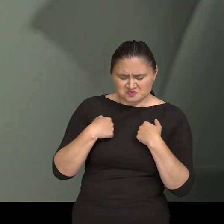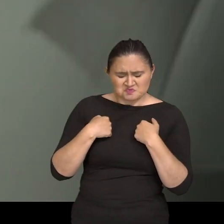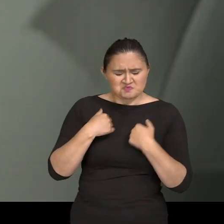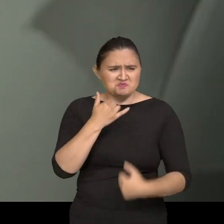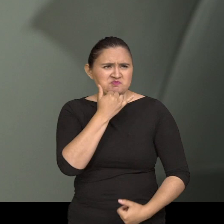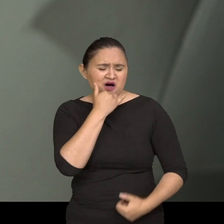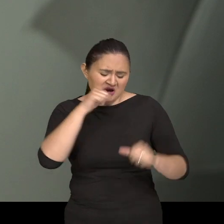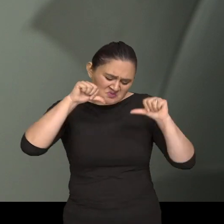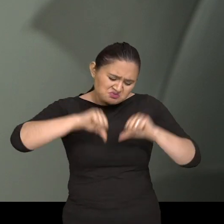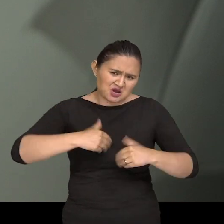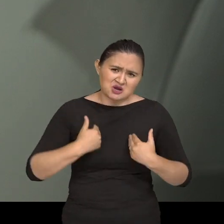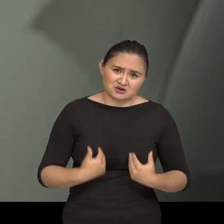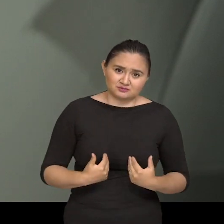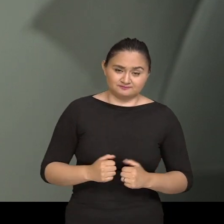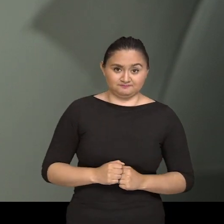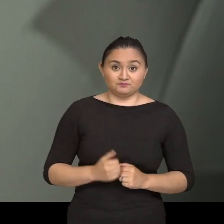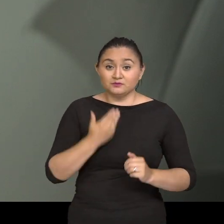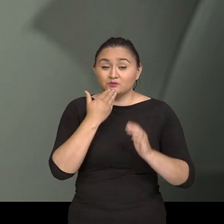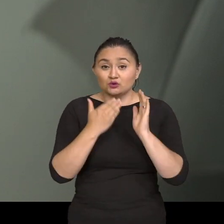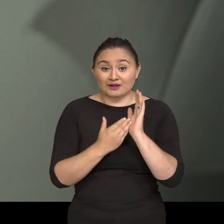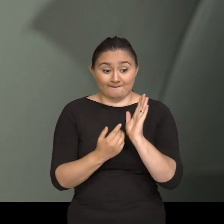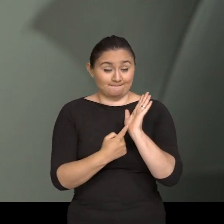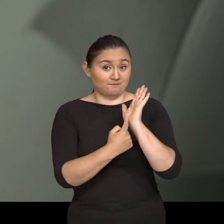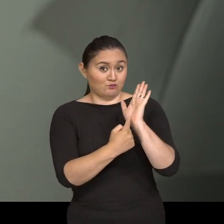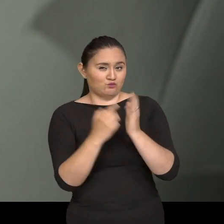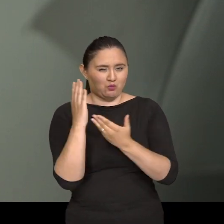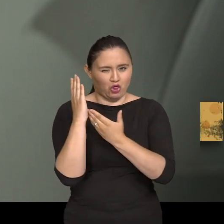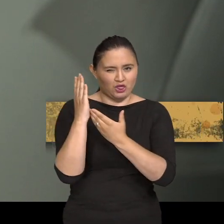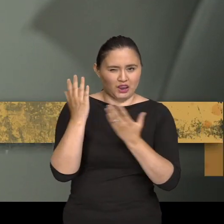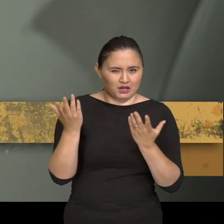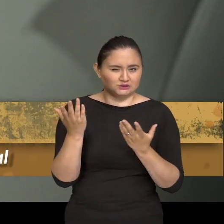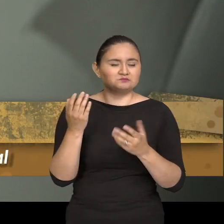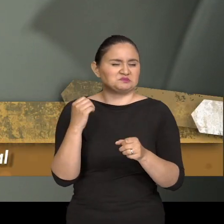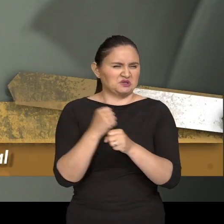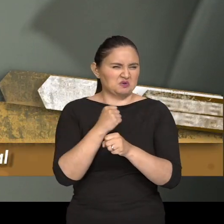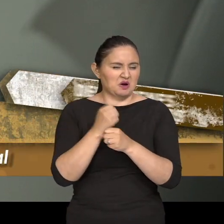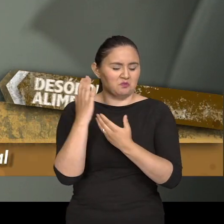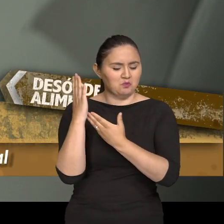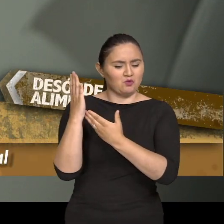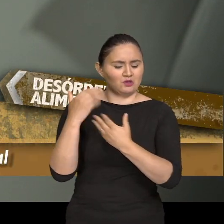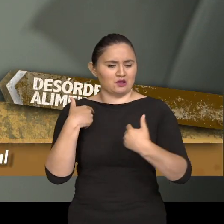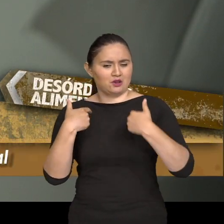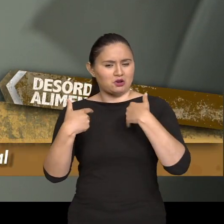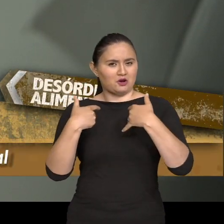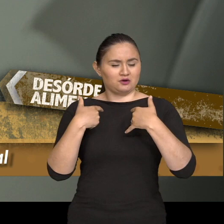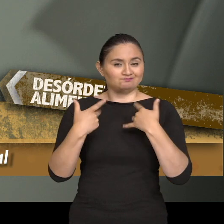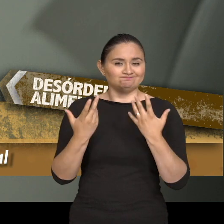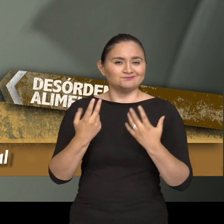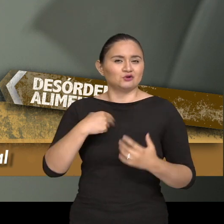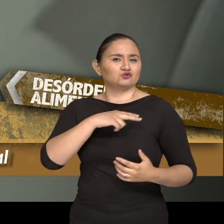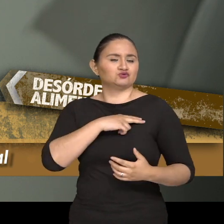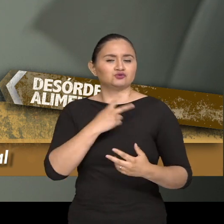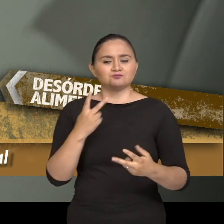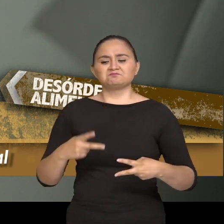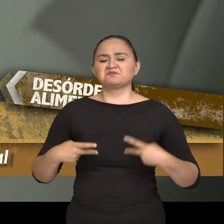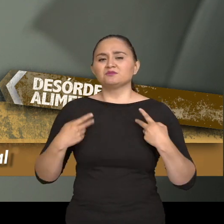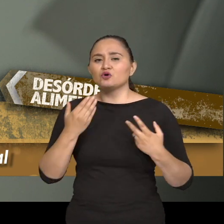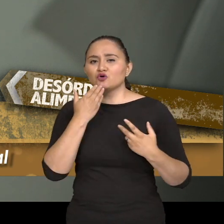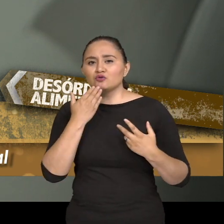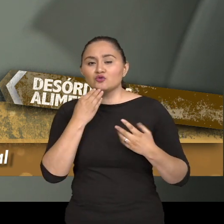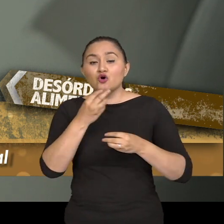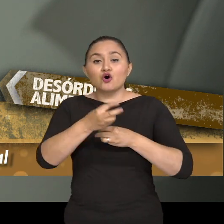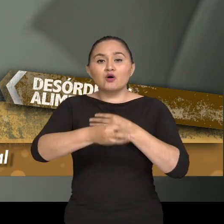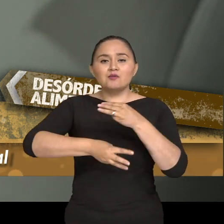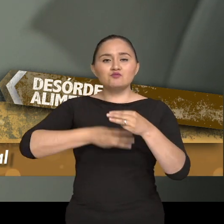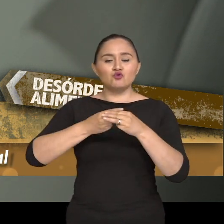bien esto es un modelaje ahí ahí es todo en la anorexia porque porque nosotros vivimos en un mundo es reprimidas en